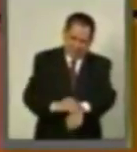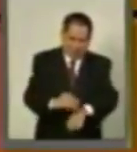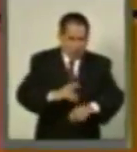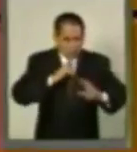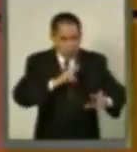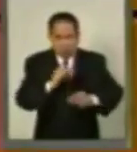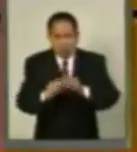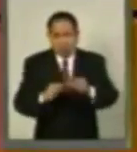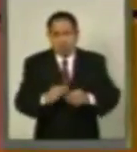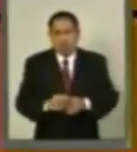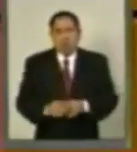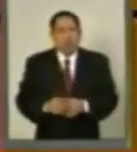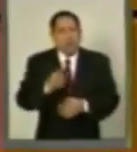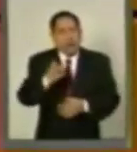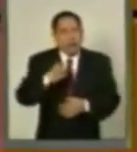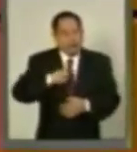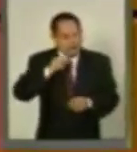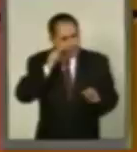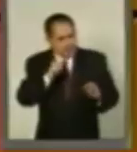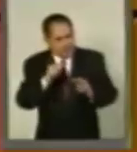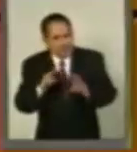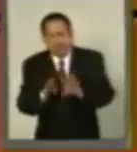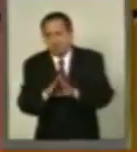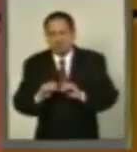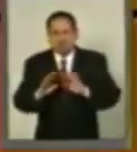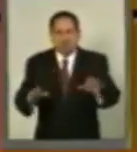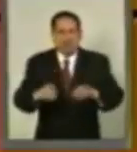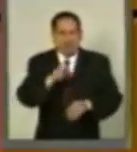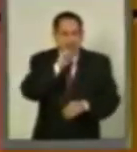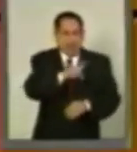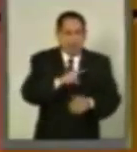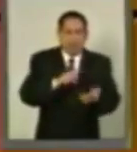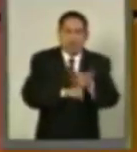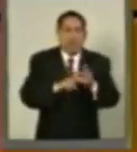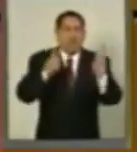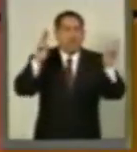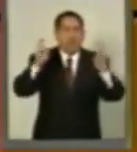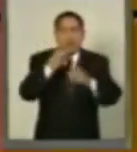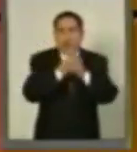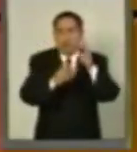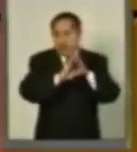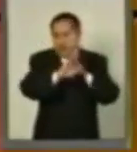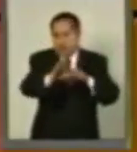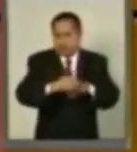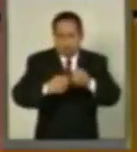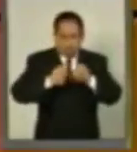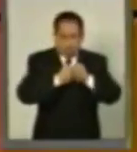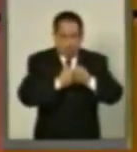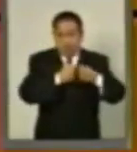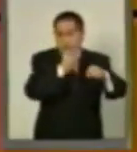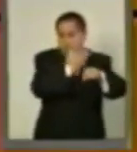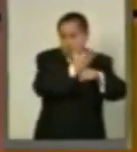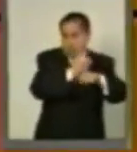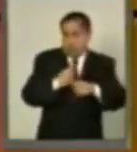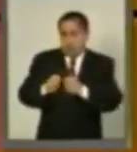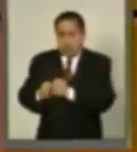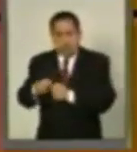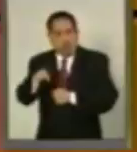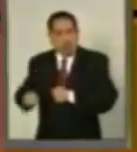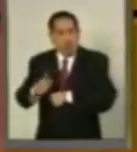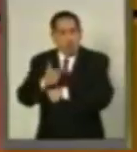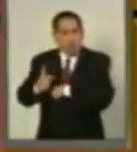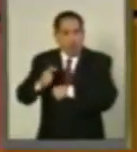concretos. Así lo estamos haciendo valer también en el tema de migración en ambas fronteras, atendiendo los